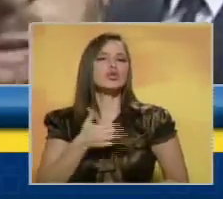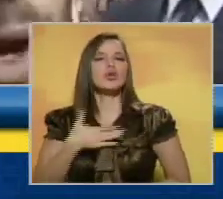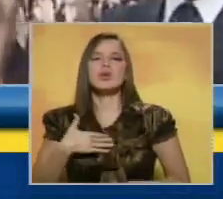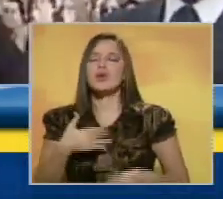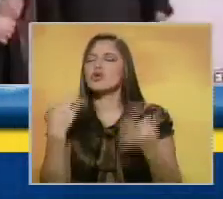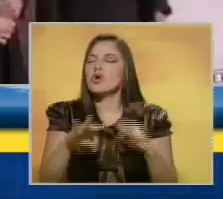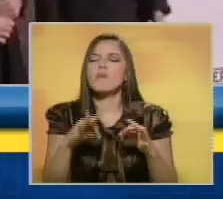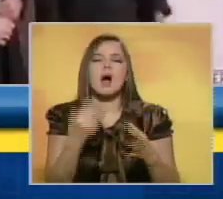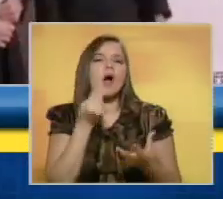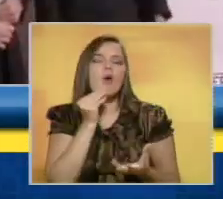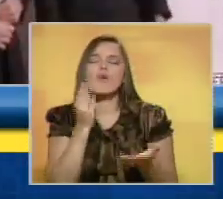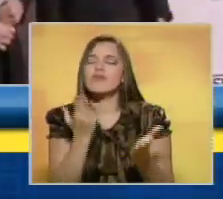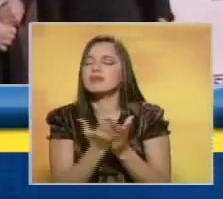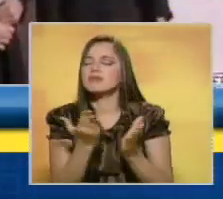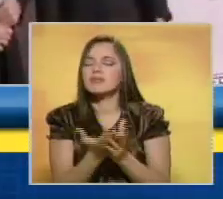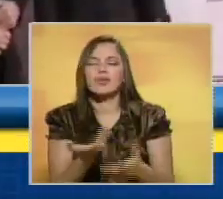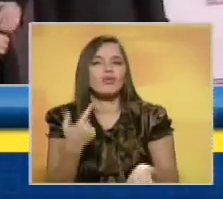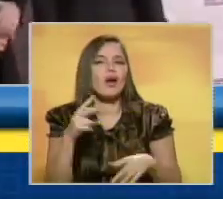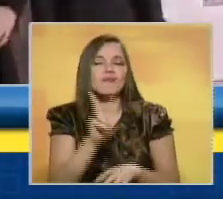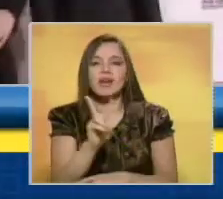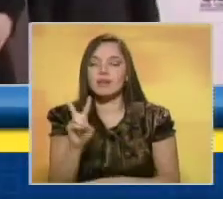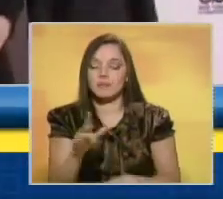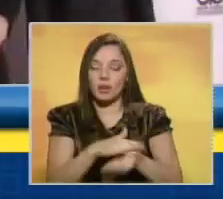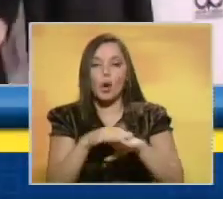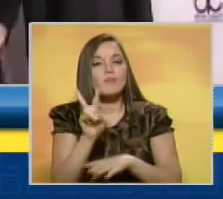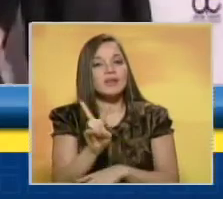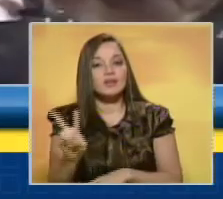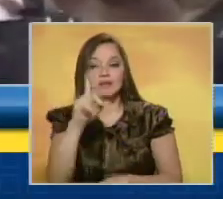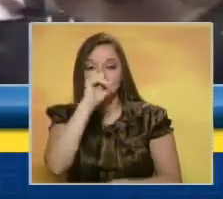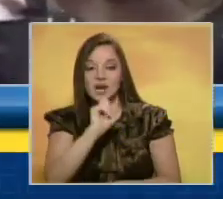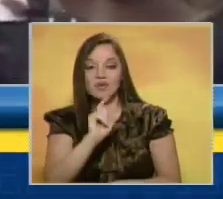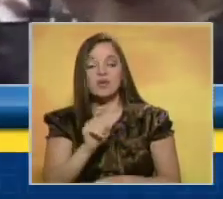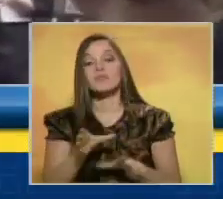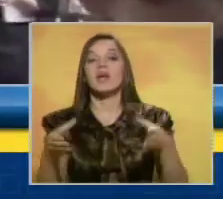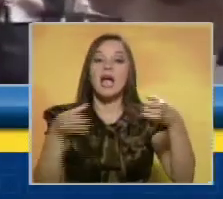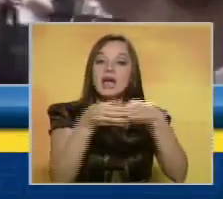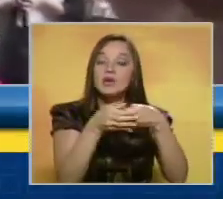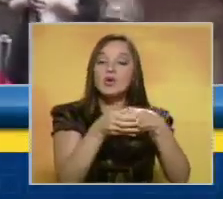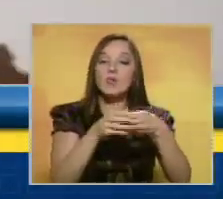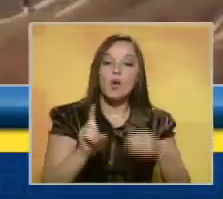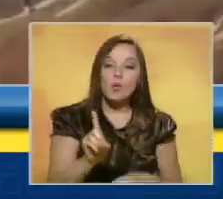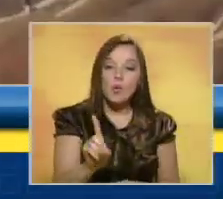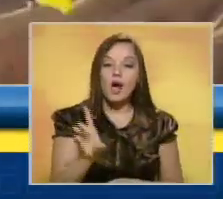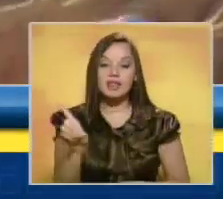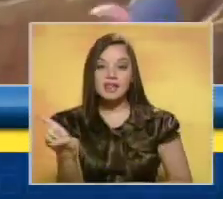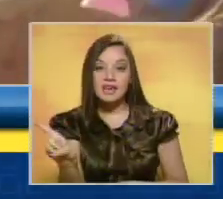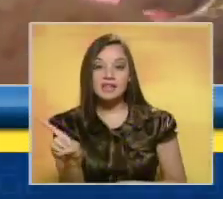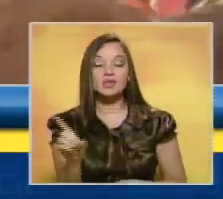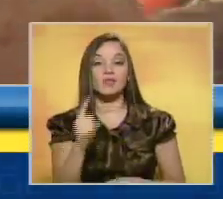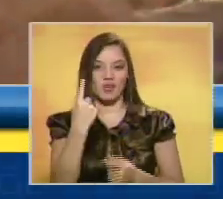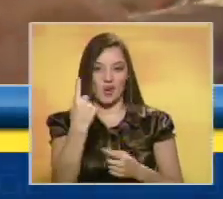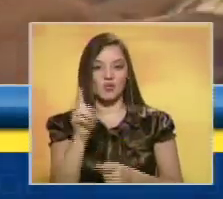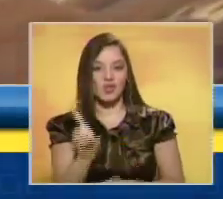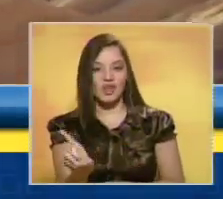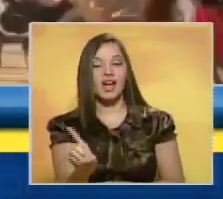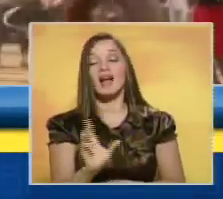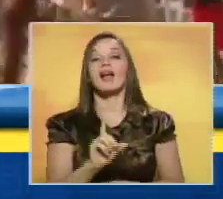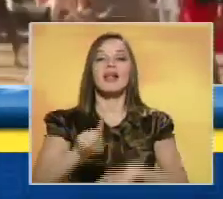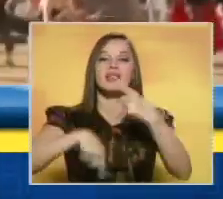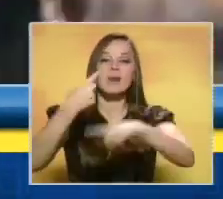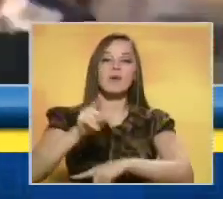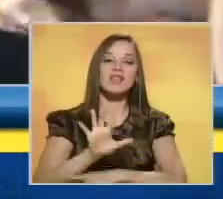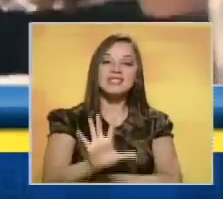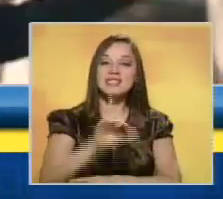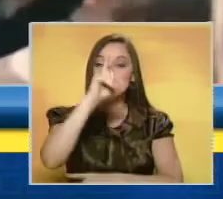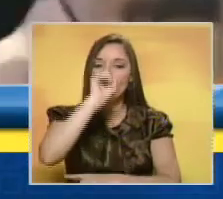de 22 años. Dijo que su vida como One Direction ha sido mejor de lo que podría imaginar, pero que después de 5 años siente que es